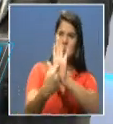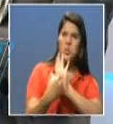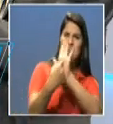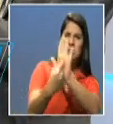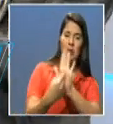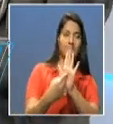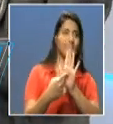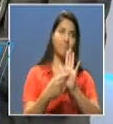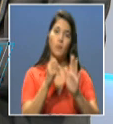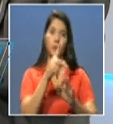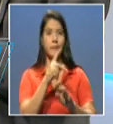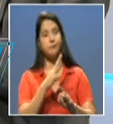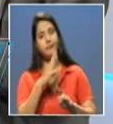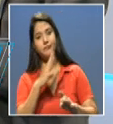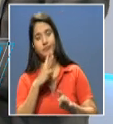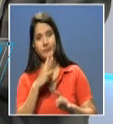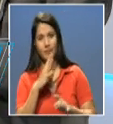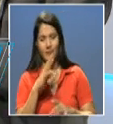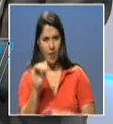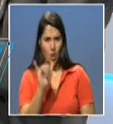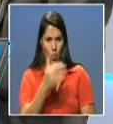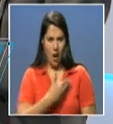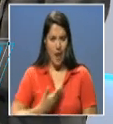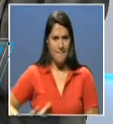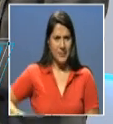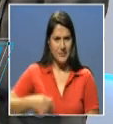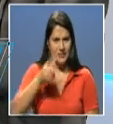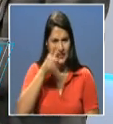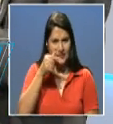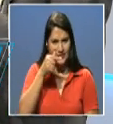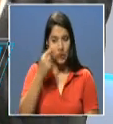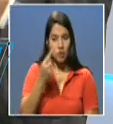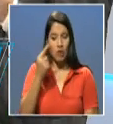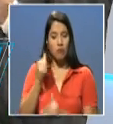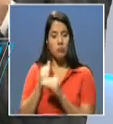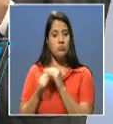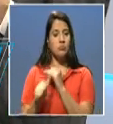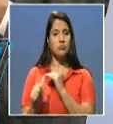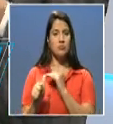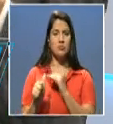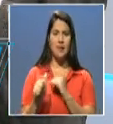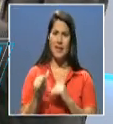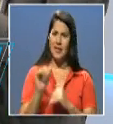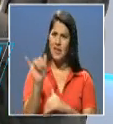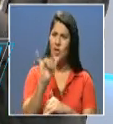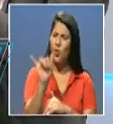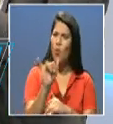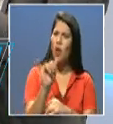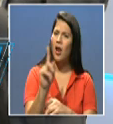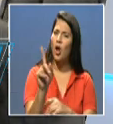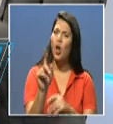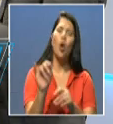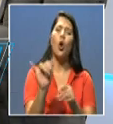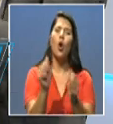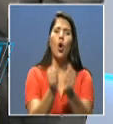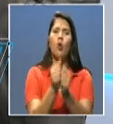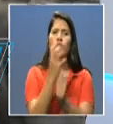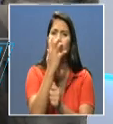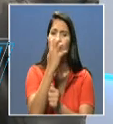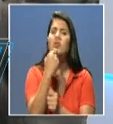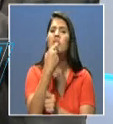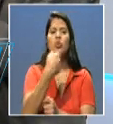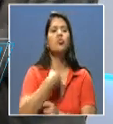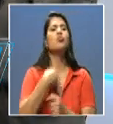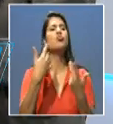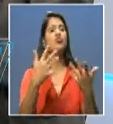mismo presidente de la República no solo lo minimizó, sino que casi como hasta en forma airada dijo que él